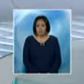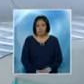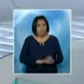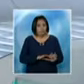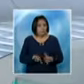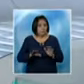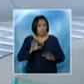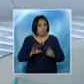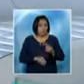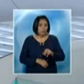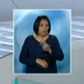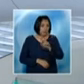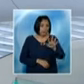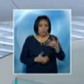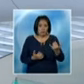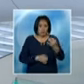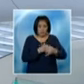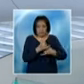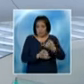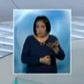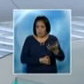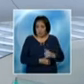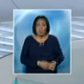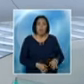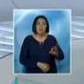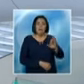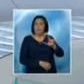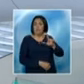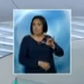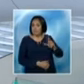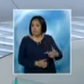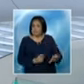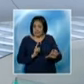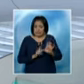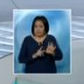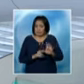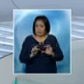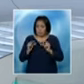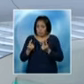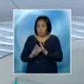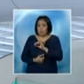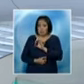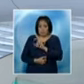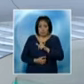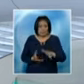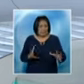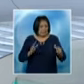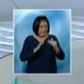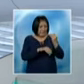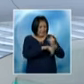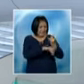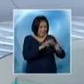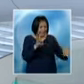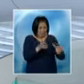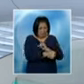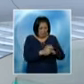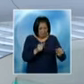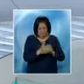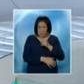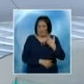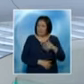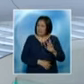Bien, son las 12:25, nos vamos al plano internacional porque en Filipinas, terroristas del Estado Islámico destrozaron una iglesia. Es la segunda vez que yihadistas